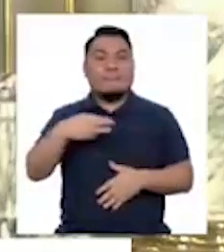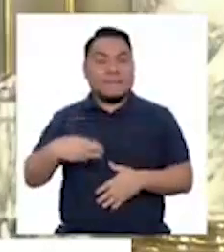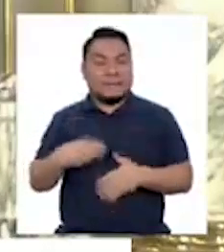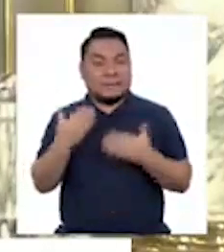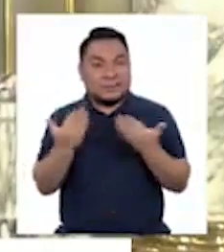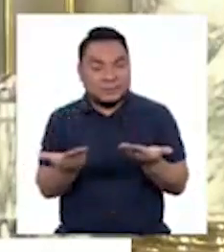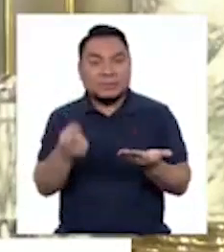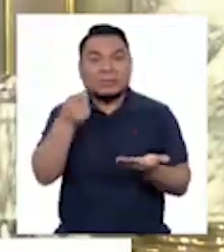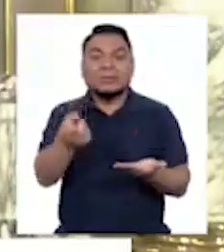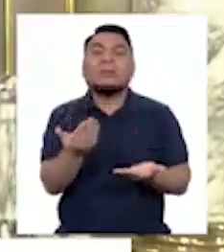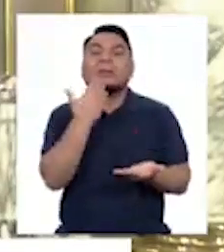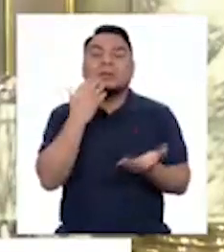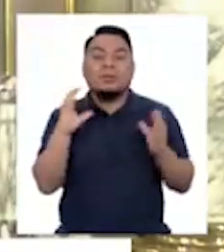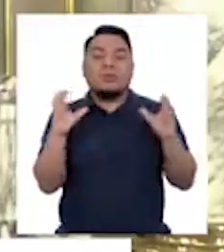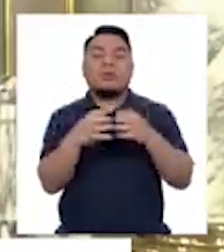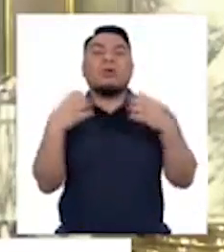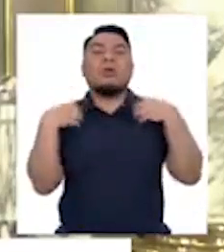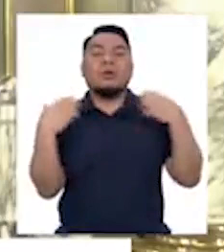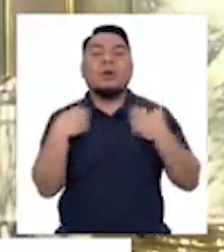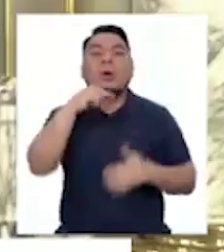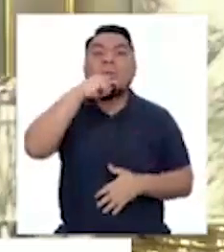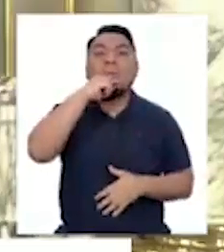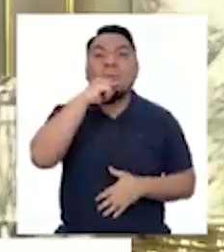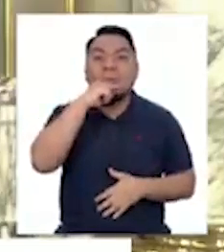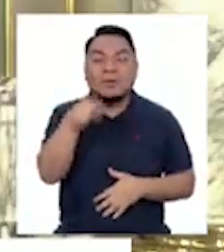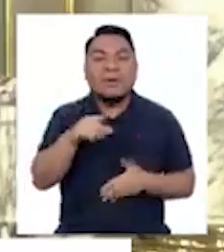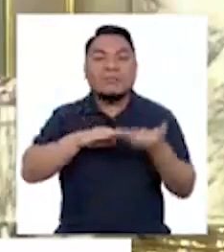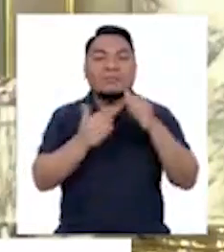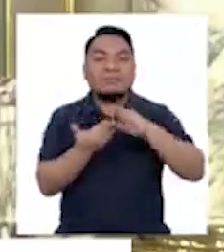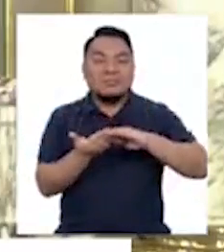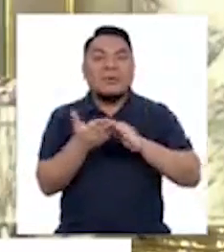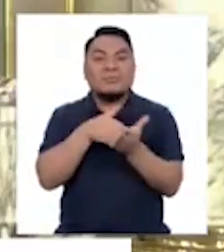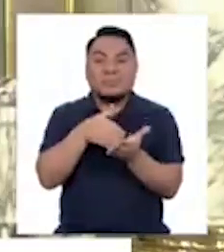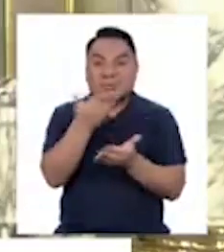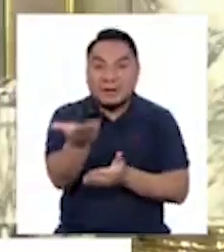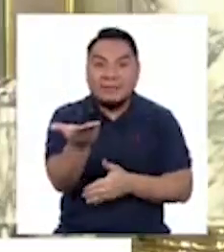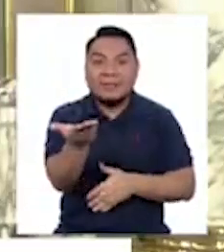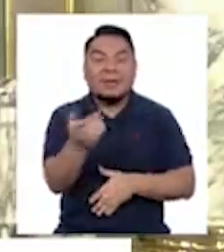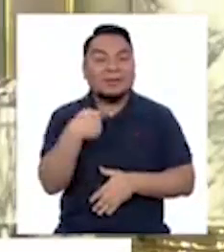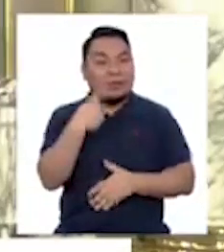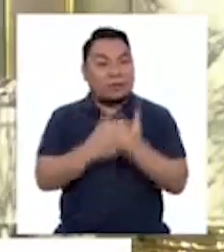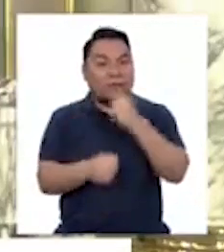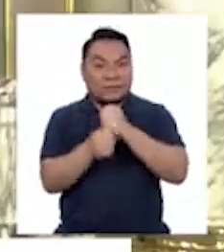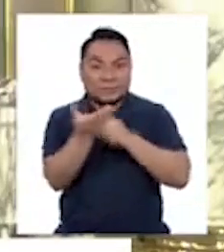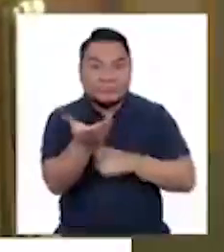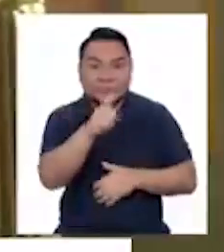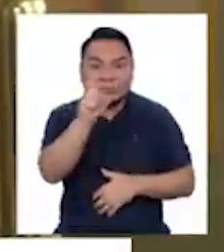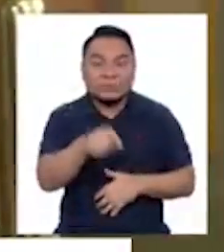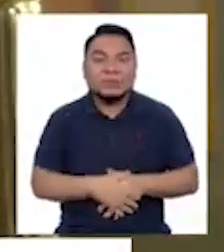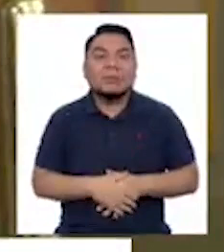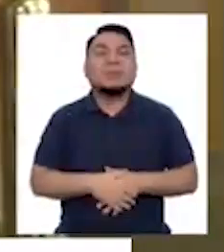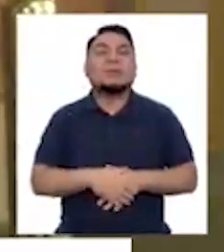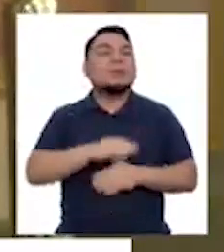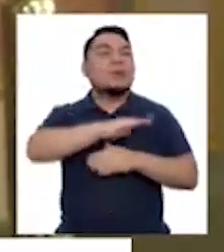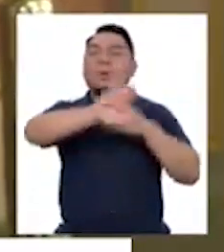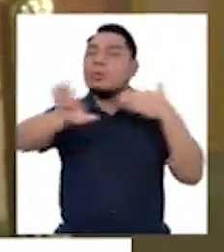Estado en el despacho de Mujer y Poblaciones Vulnerables, que os confío. Por